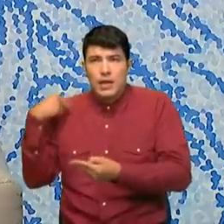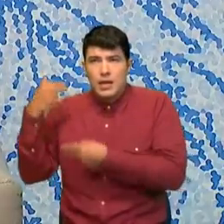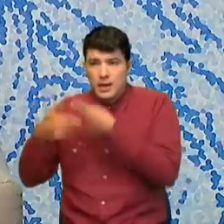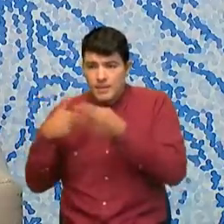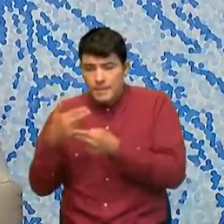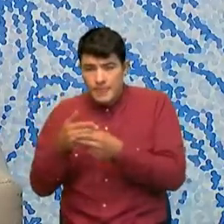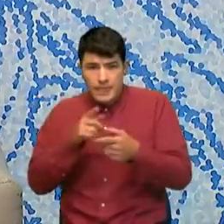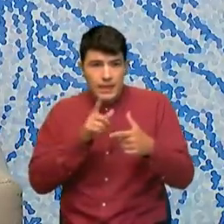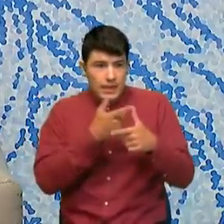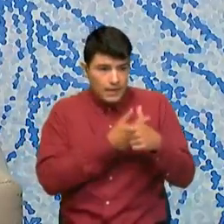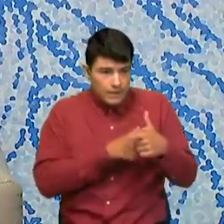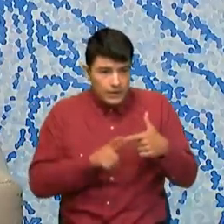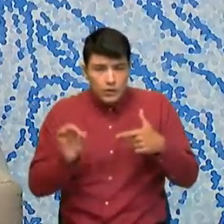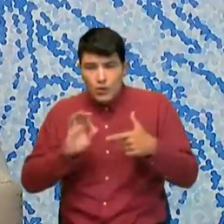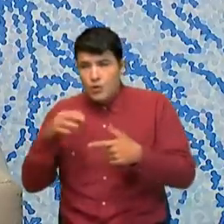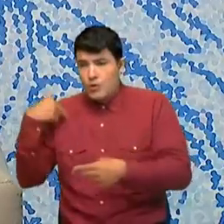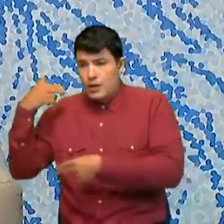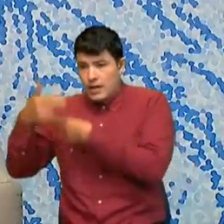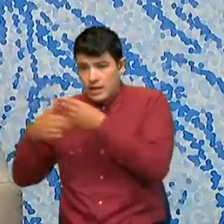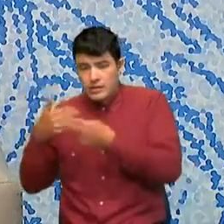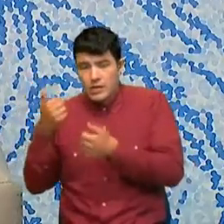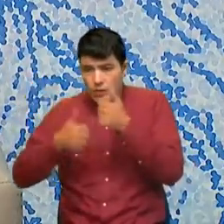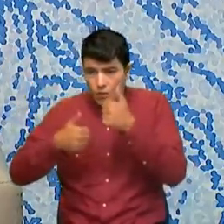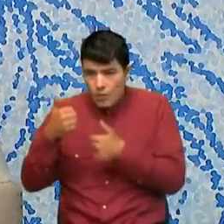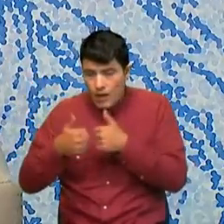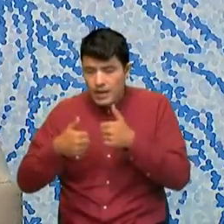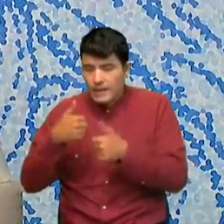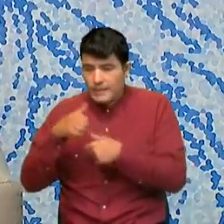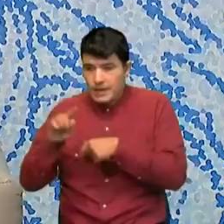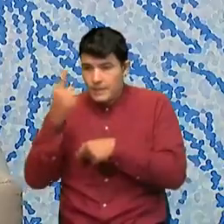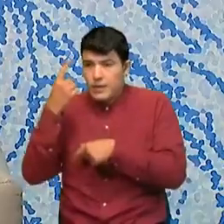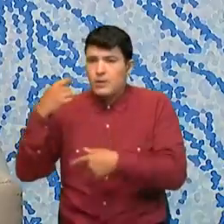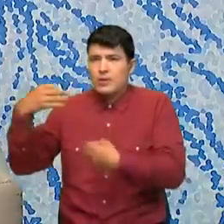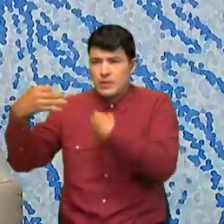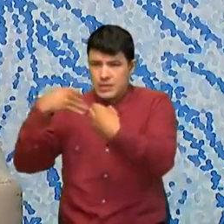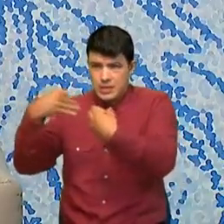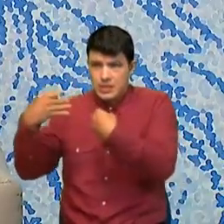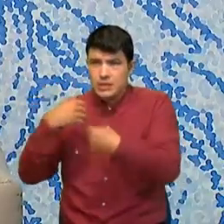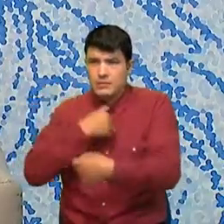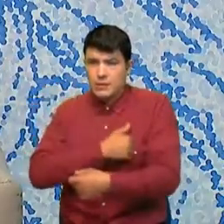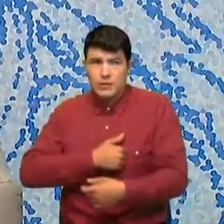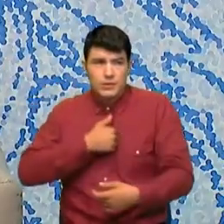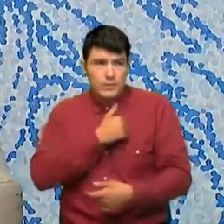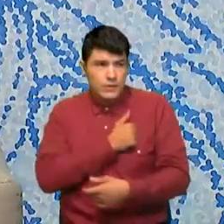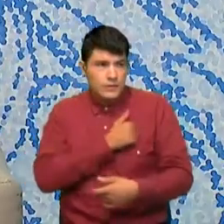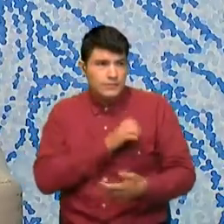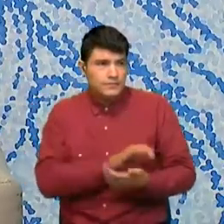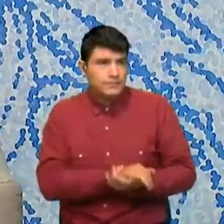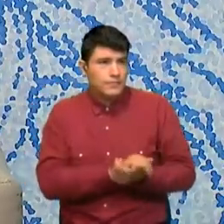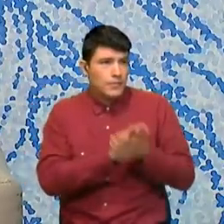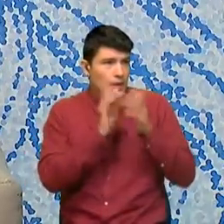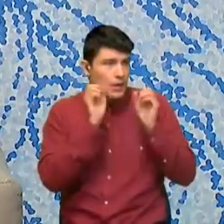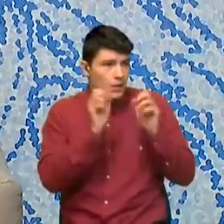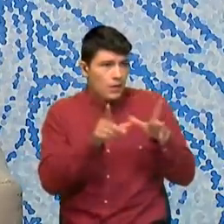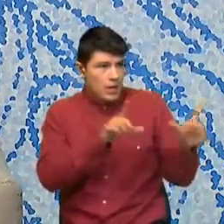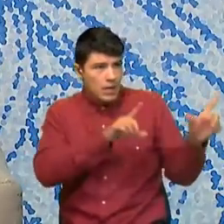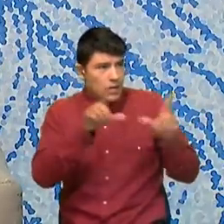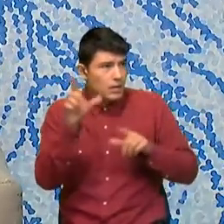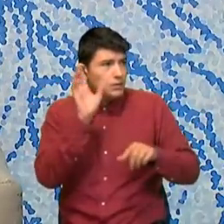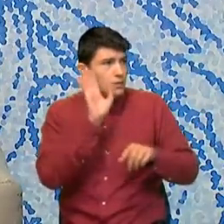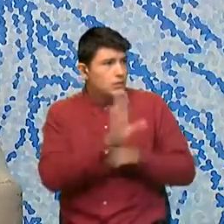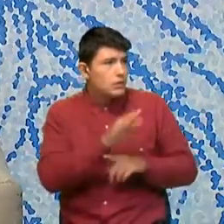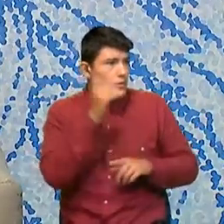primero, el desenglobe, la sucesión, qué hay que hacer? ¿Me orienta, por favor? Bueno, doña